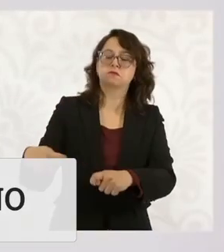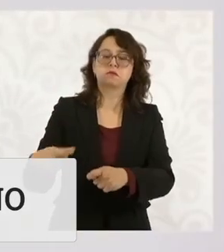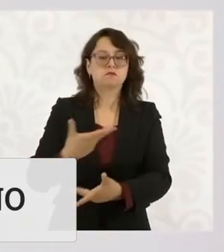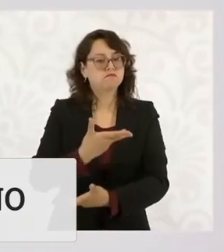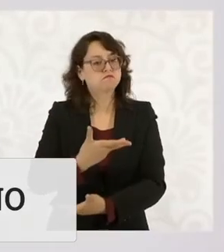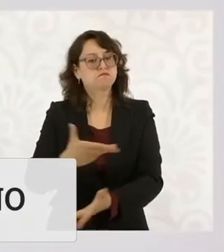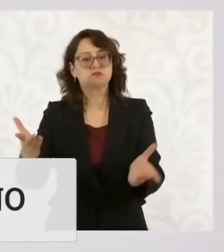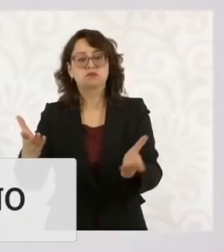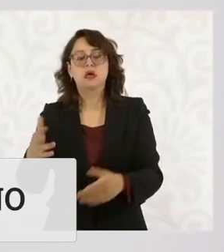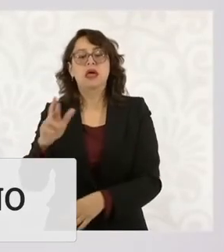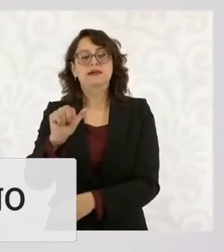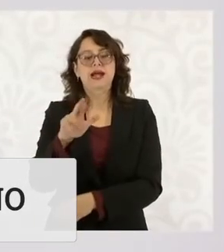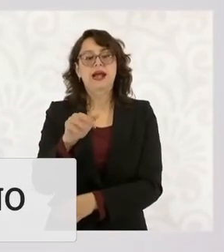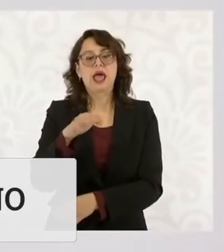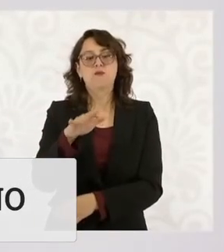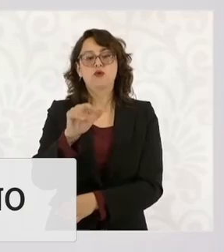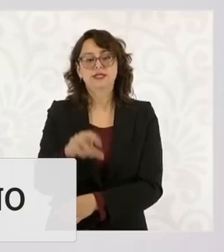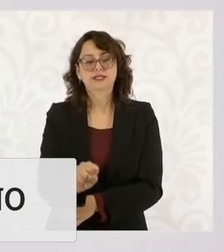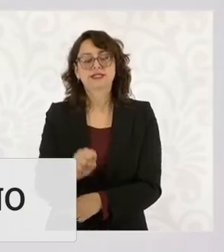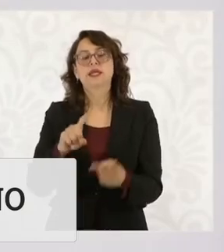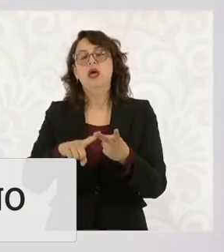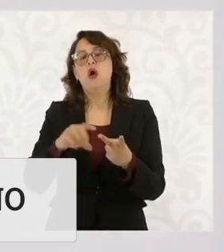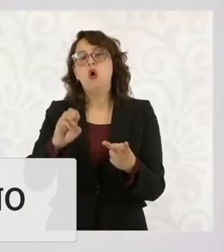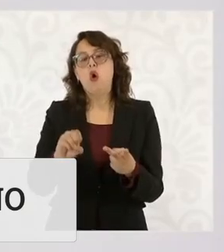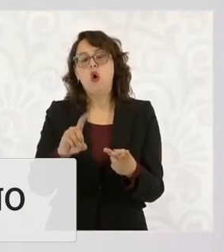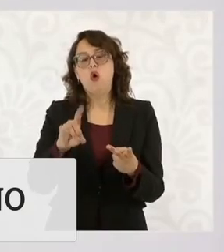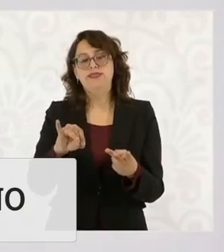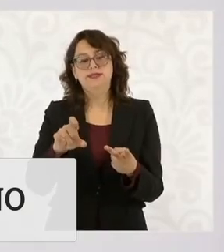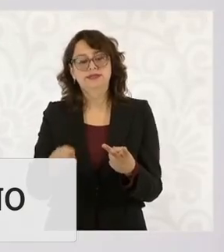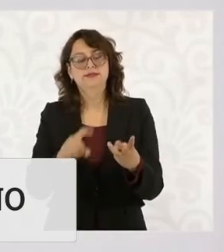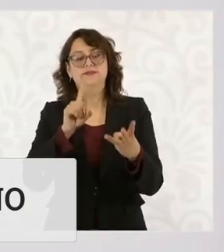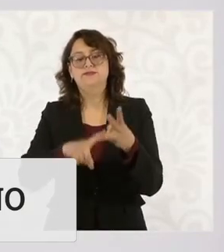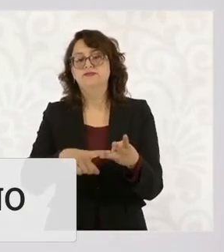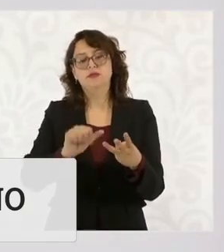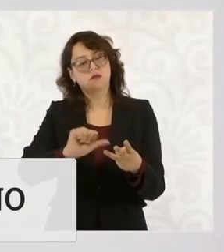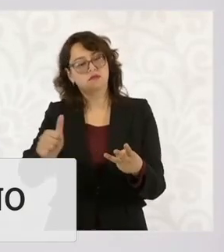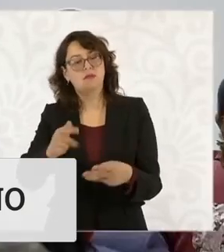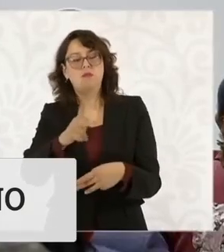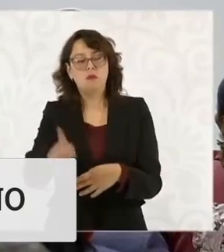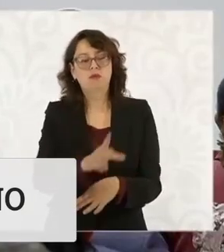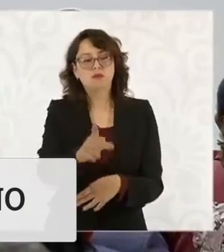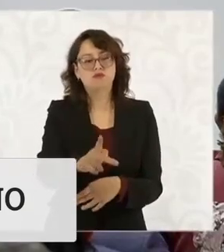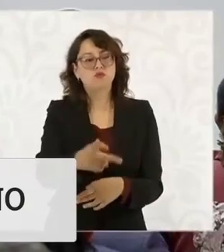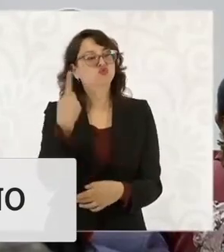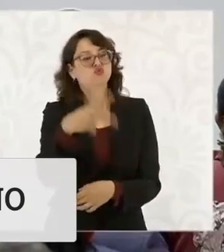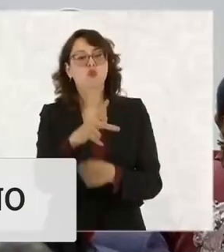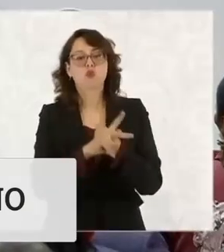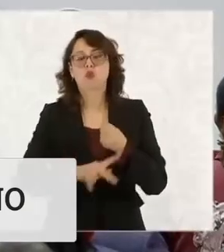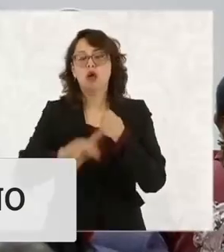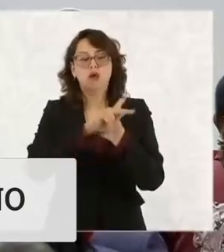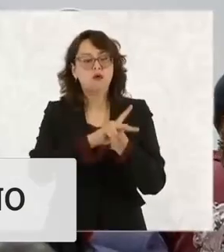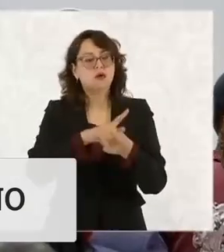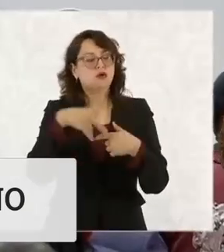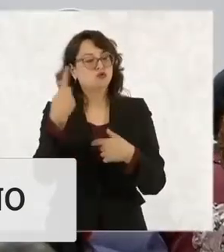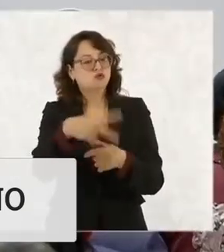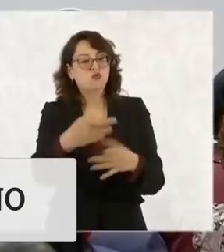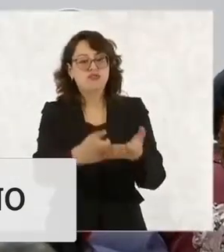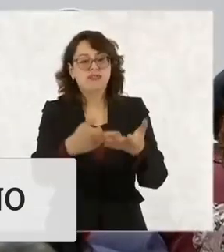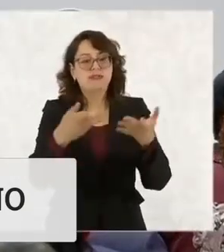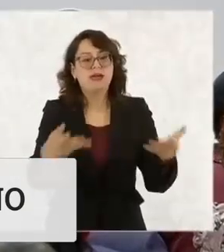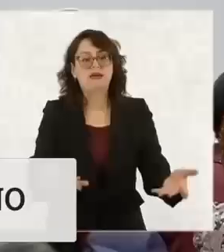para comunidades rarámuris, ódamis y huirráricas, con lo que se reconocen sus derechos históricos sobre